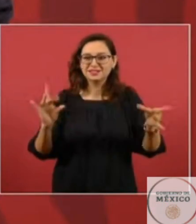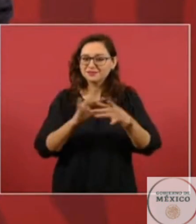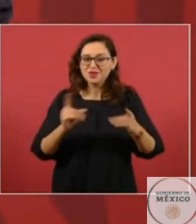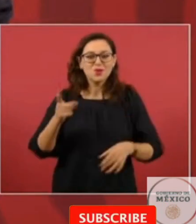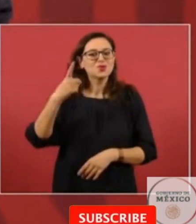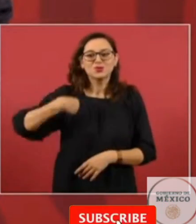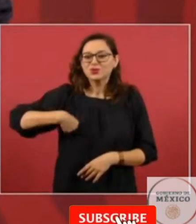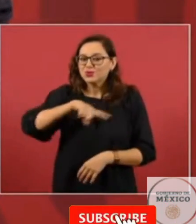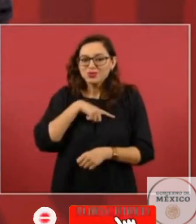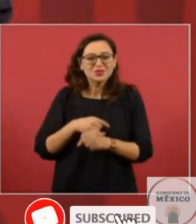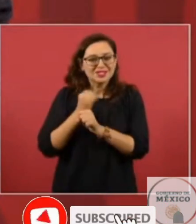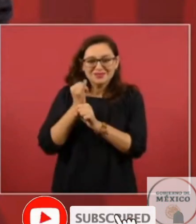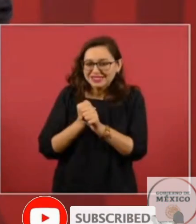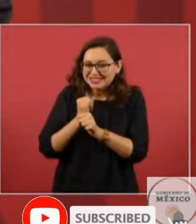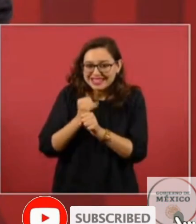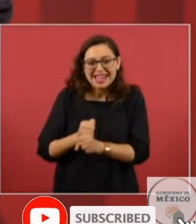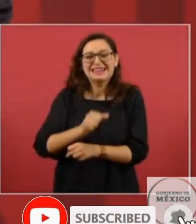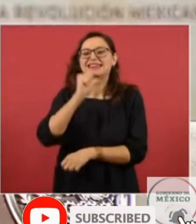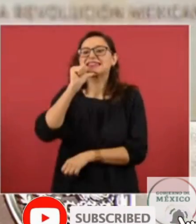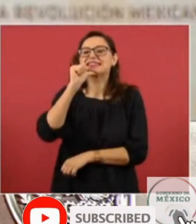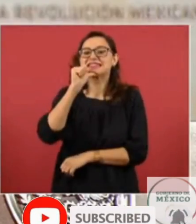por encima de otras cosas